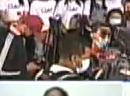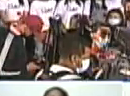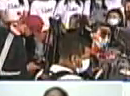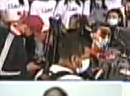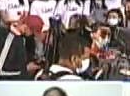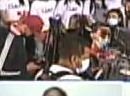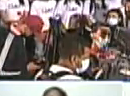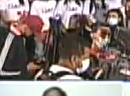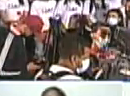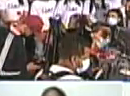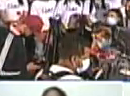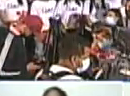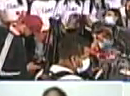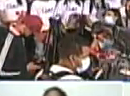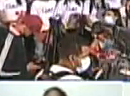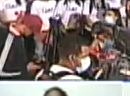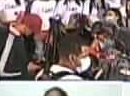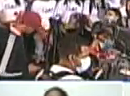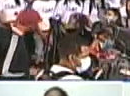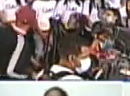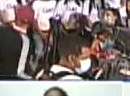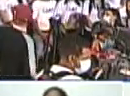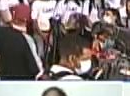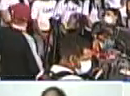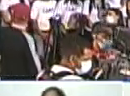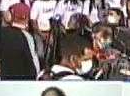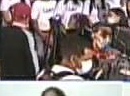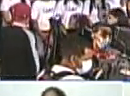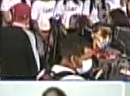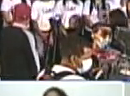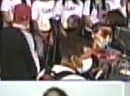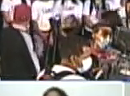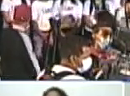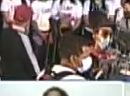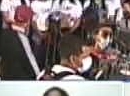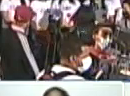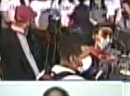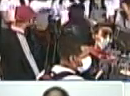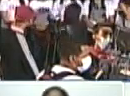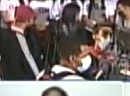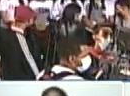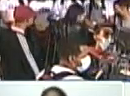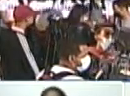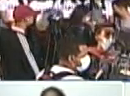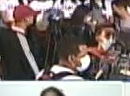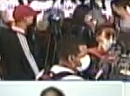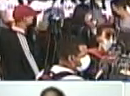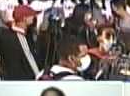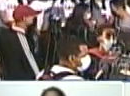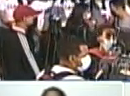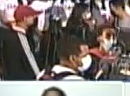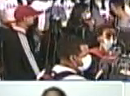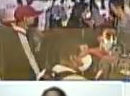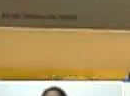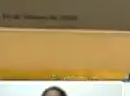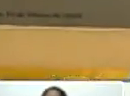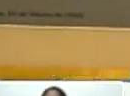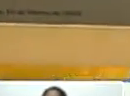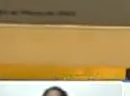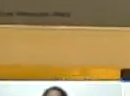Soteldo, es apenas una pequeña parte en estos 6 años que nos